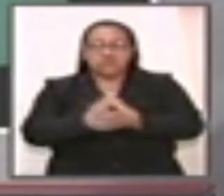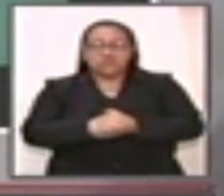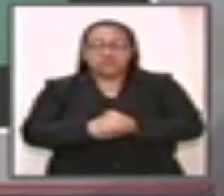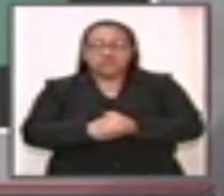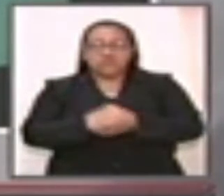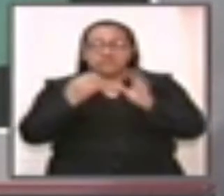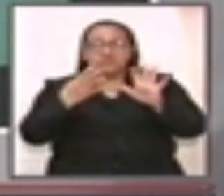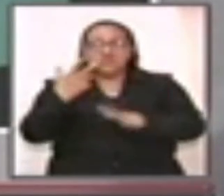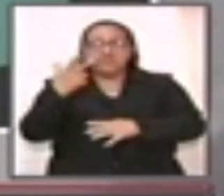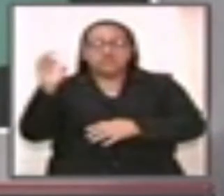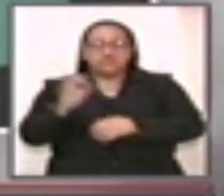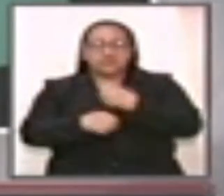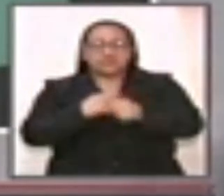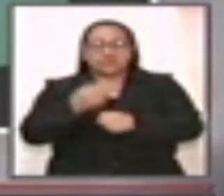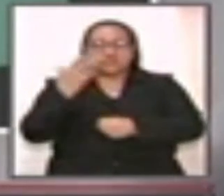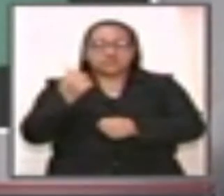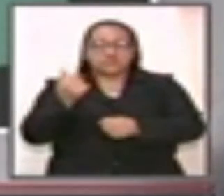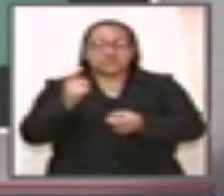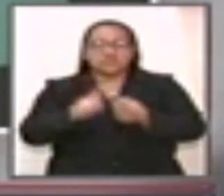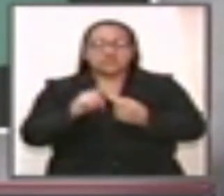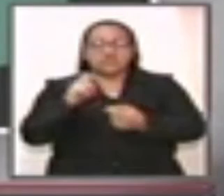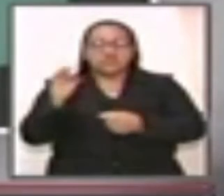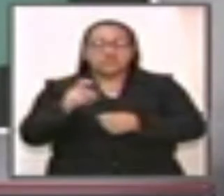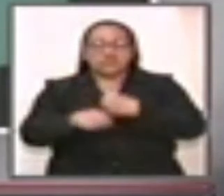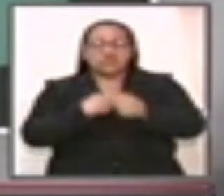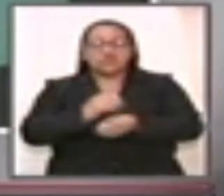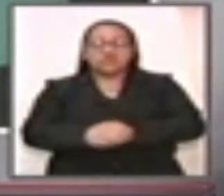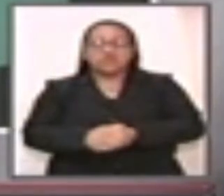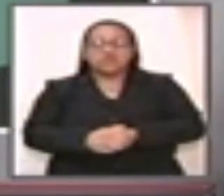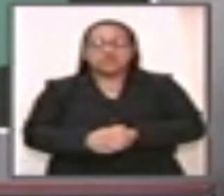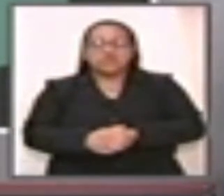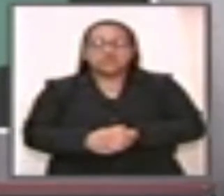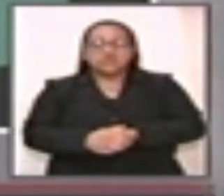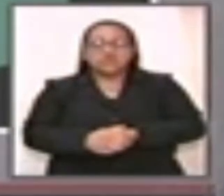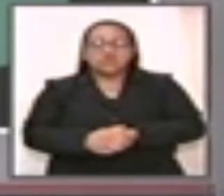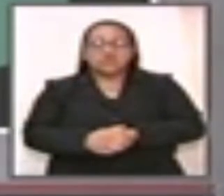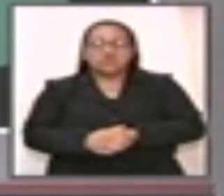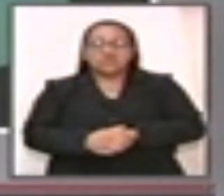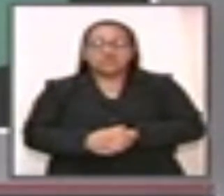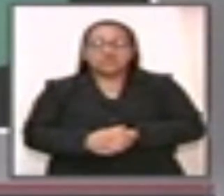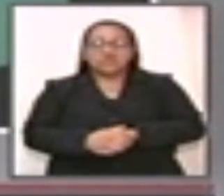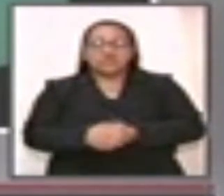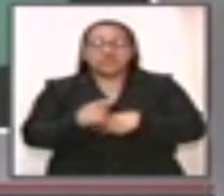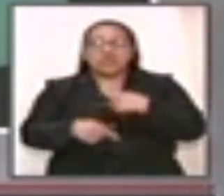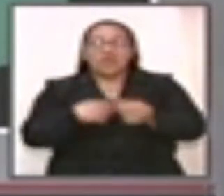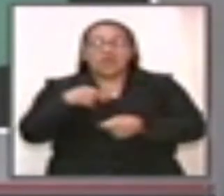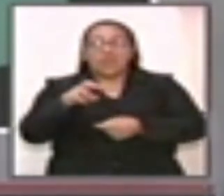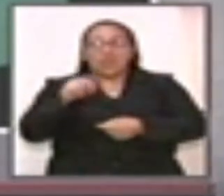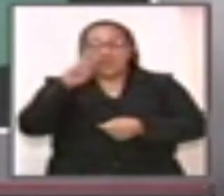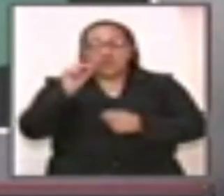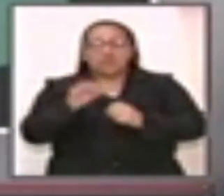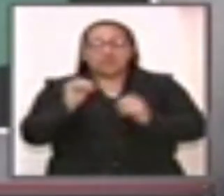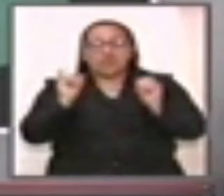de un 93% el año pasado a un 100% este año. En el pliego siguiente de PROMPERÚ, exactamente la